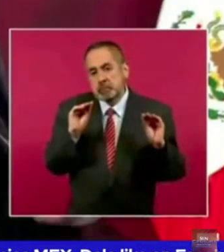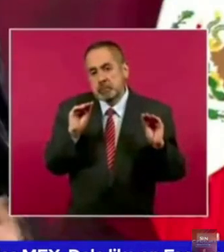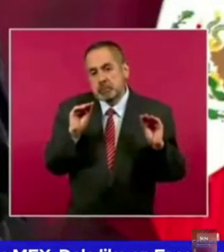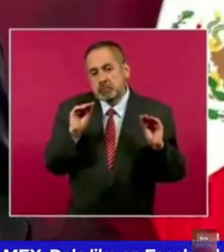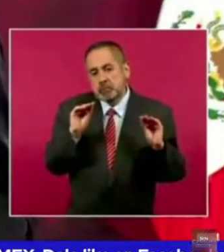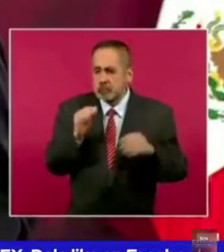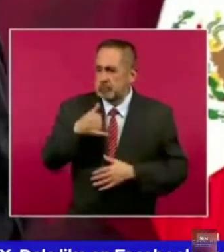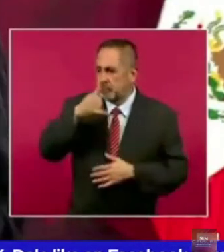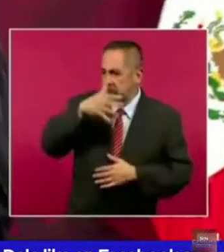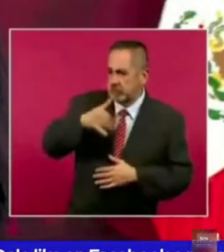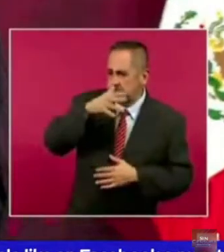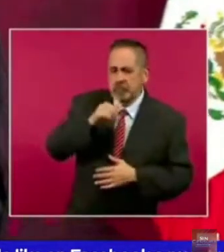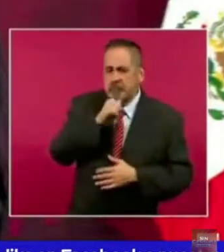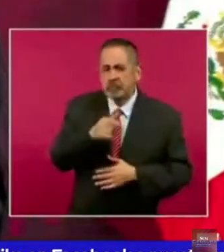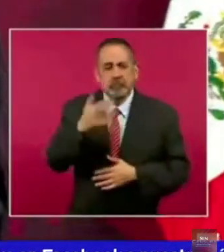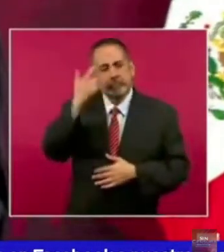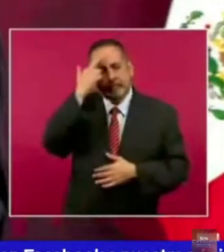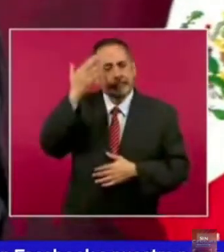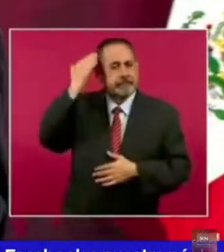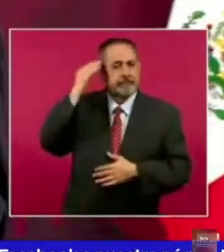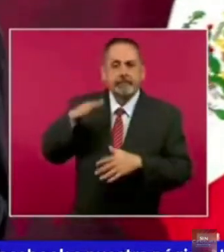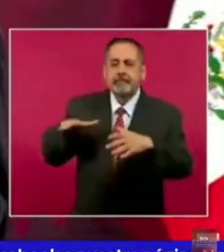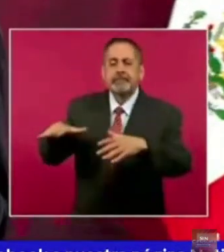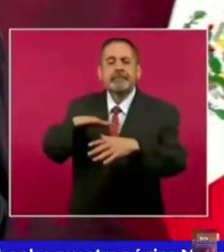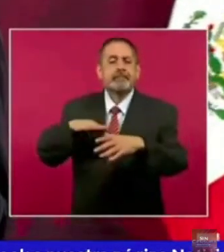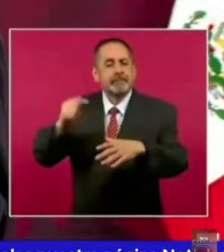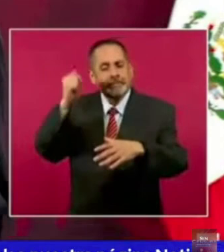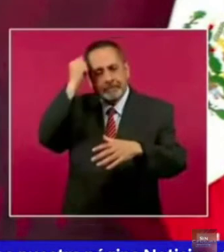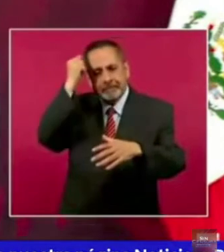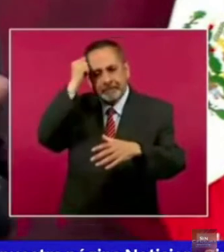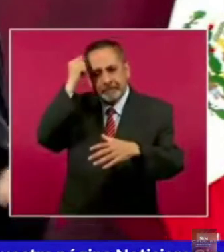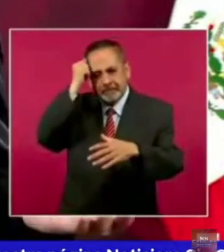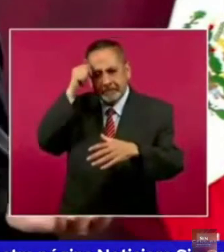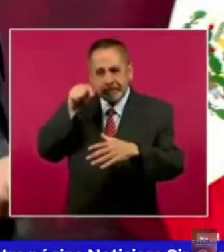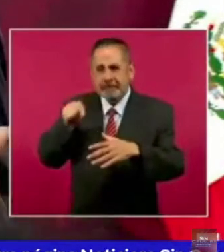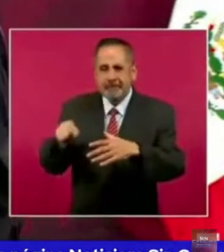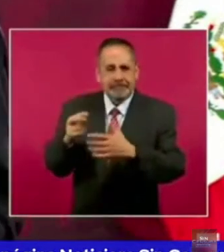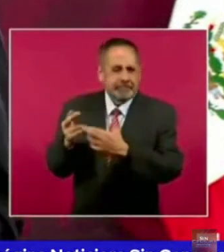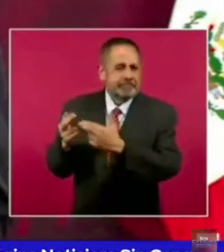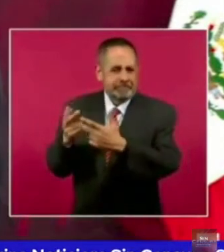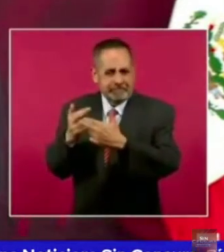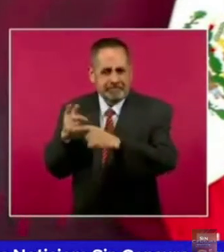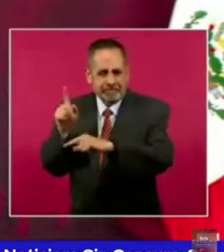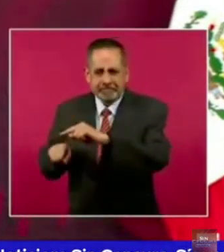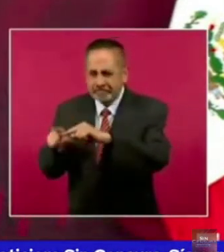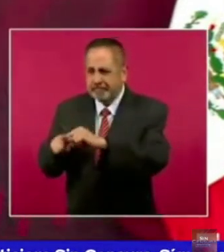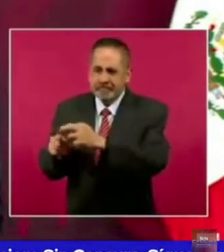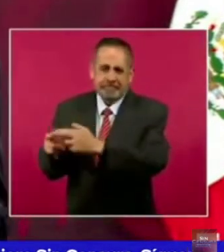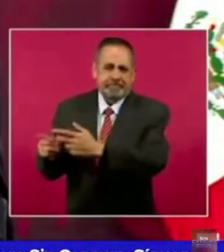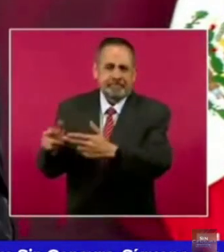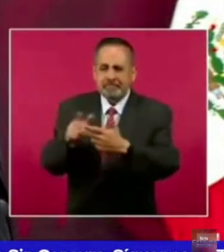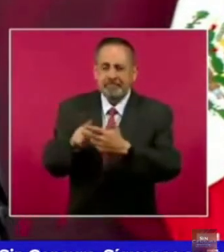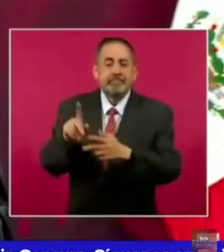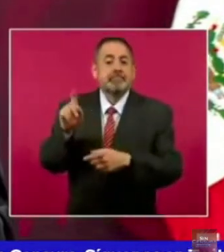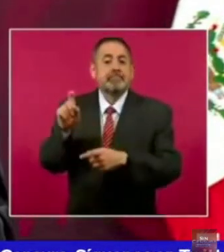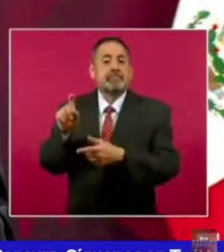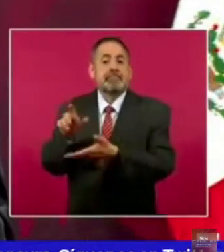cuando se iba a hacer el aeropuerto en el lago de Texcoco, que iban a dejar sin